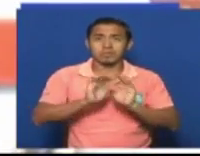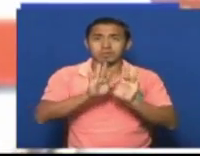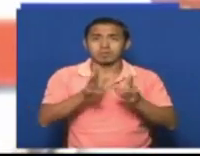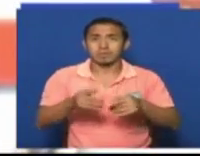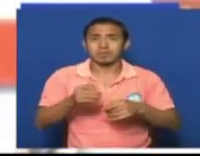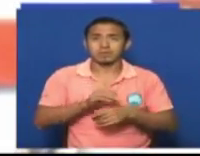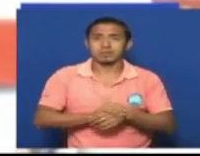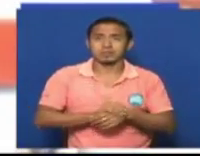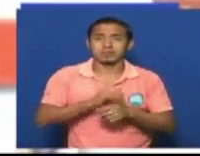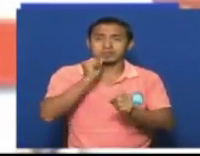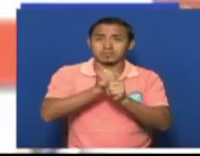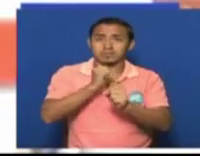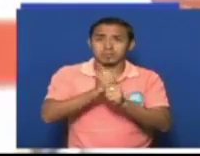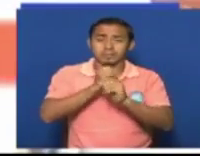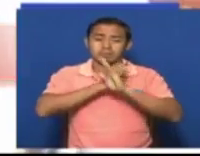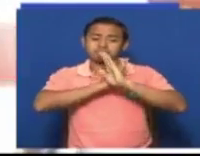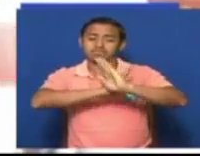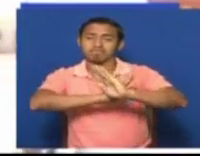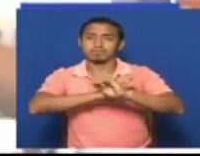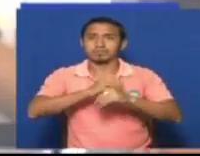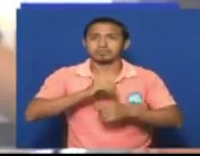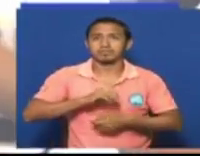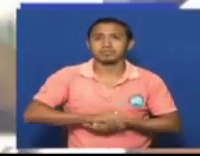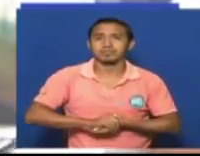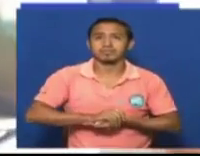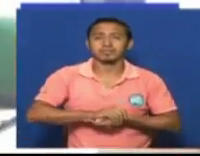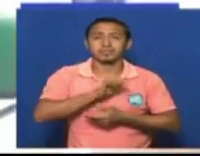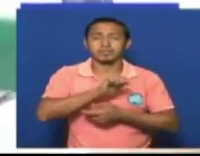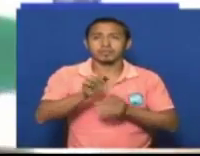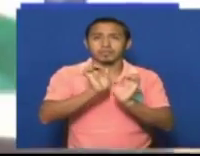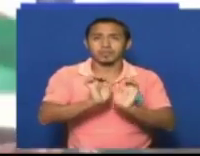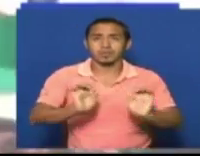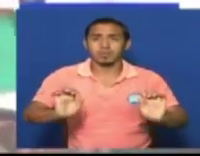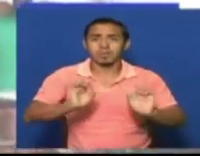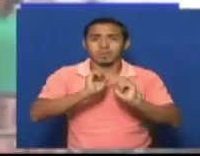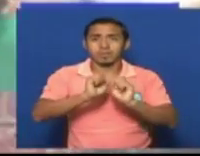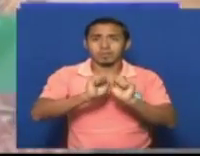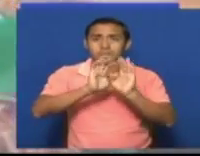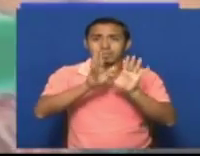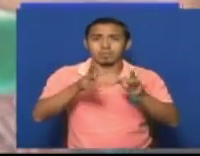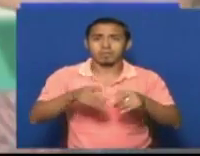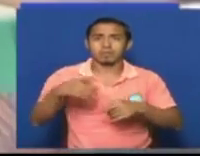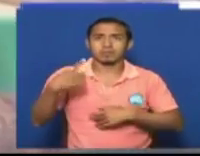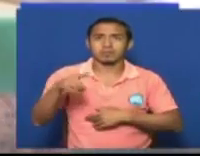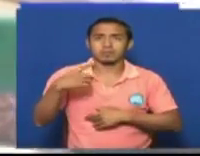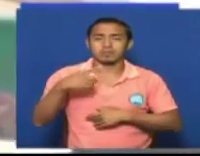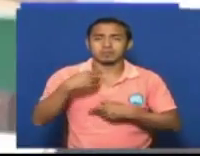protección contra el trabajo infantil los niños y las niñas del amo derecho